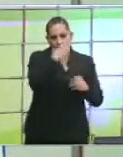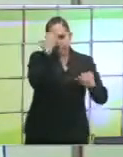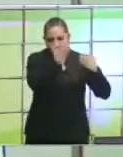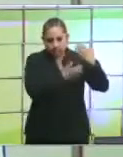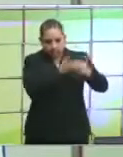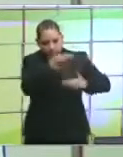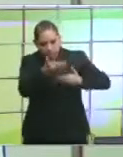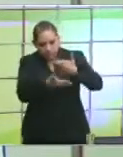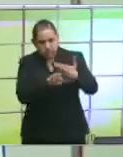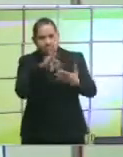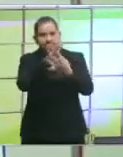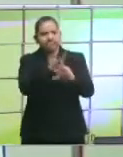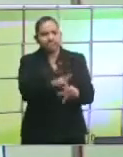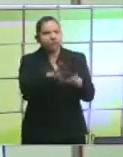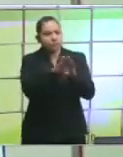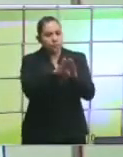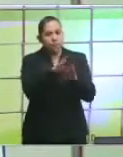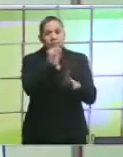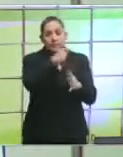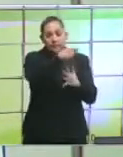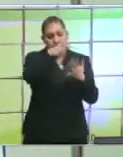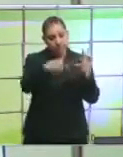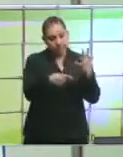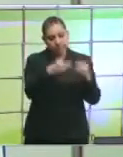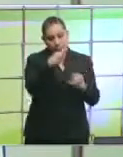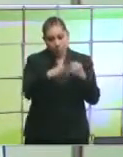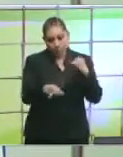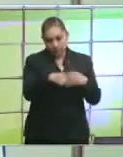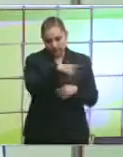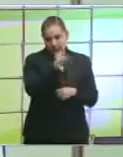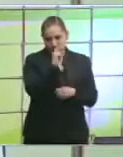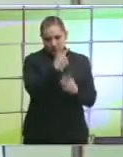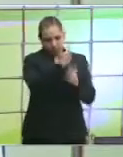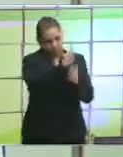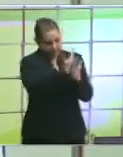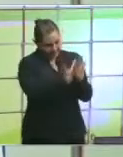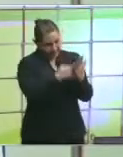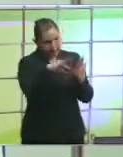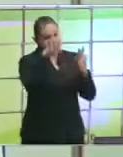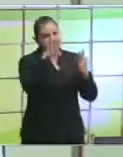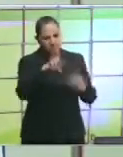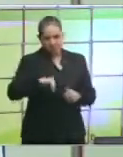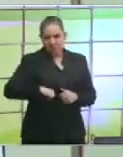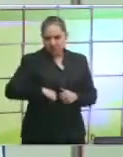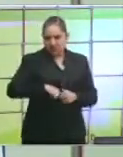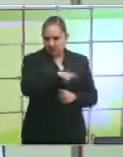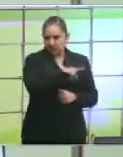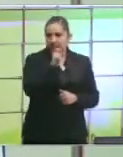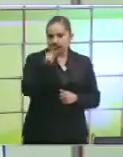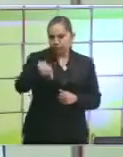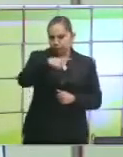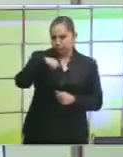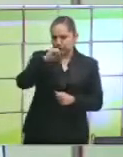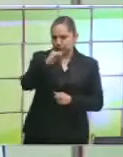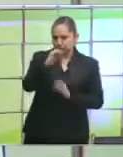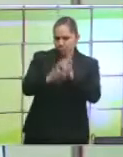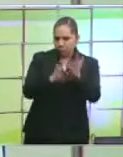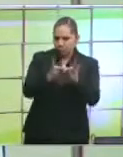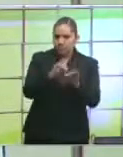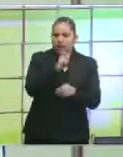otra muy interesante y es la última que se menciona en este listado que también me parece que la hemos ido cumpliendo son las de las estancias judiciales